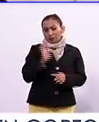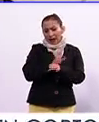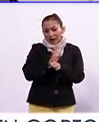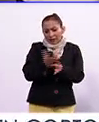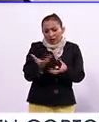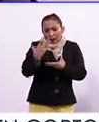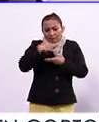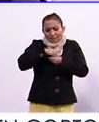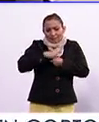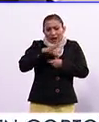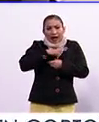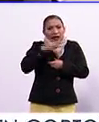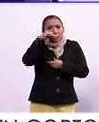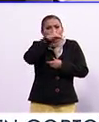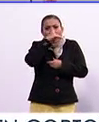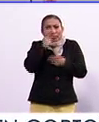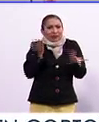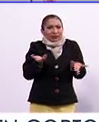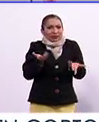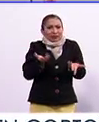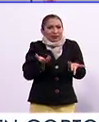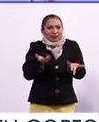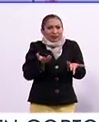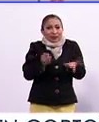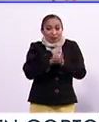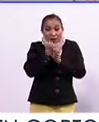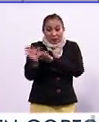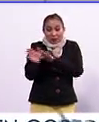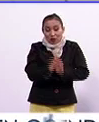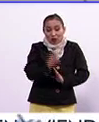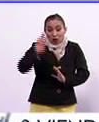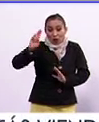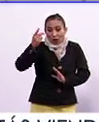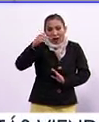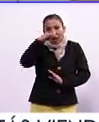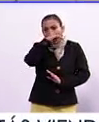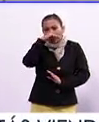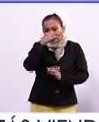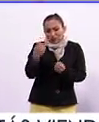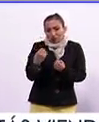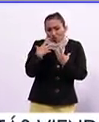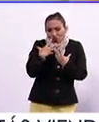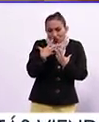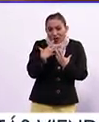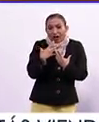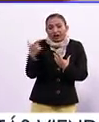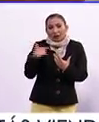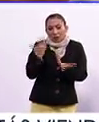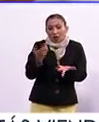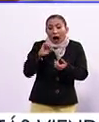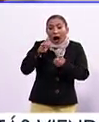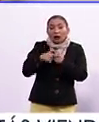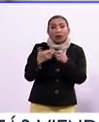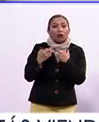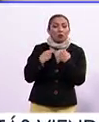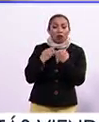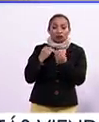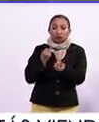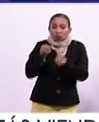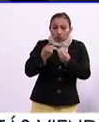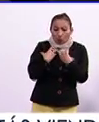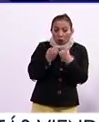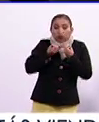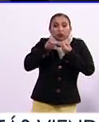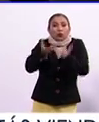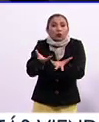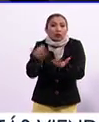beneficios que uno recibe casi gratuitamente, ¿no? En el caso de la universidad, pues gratuitamente. Hay que devolverle algo, ¿no? Y